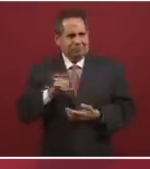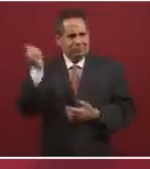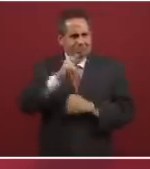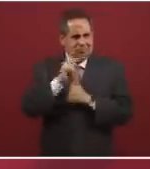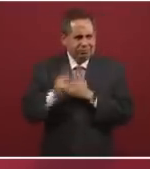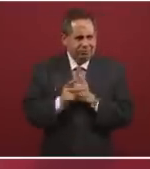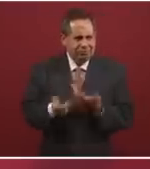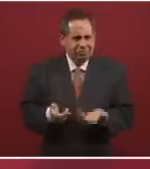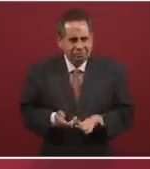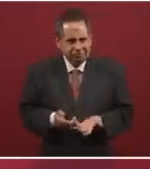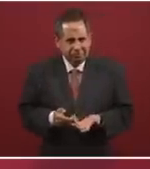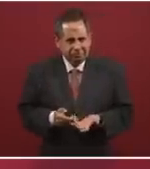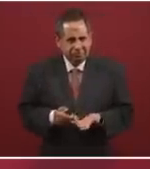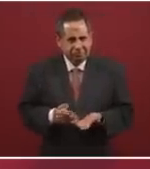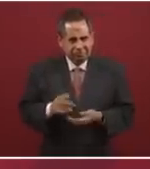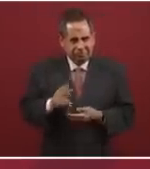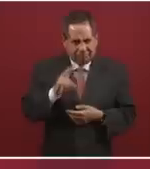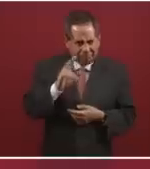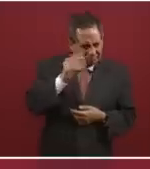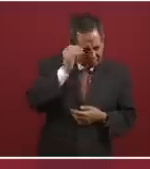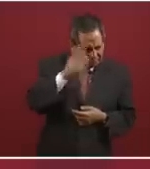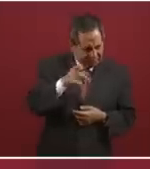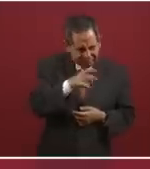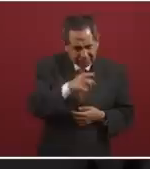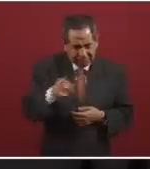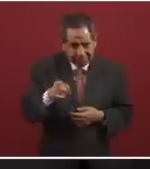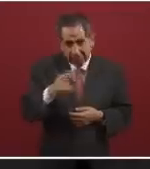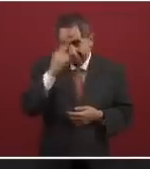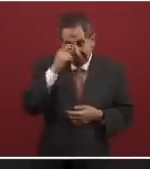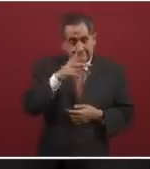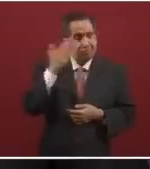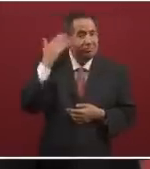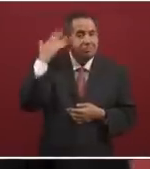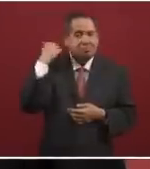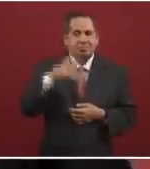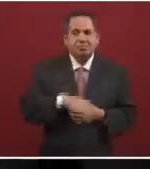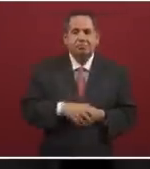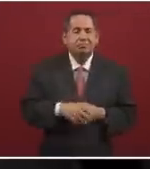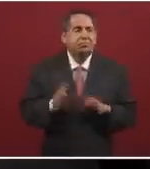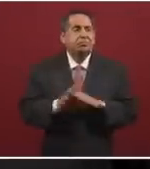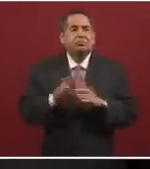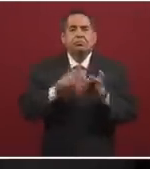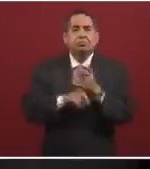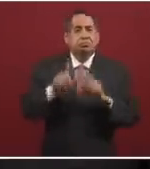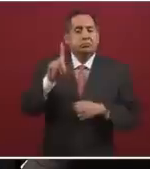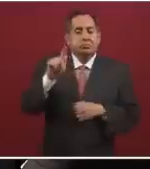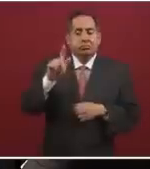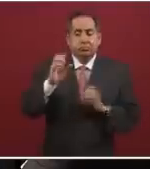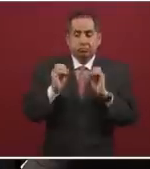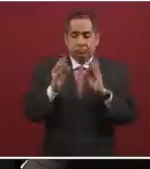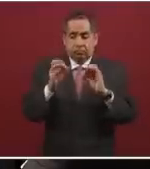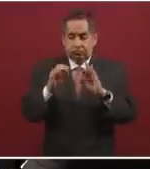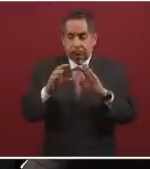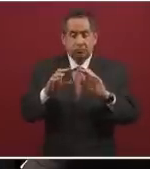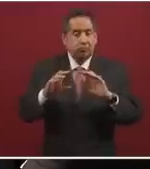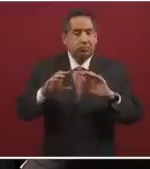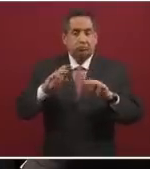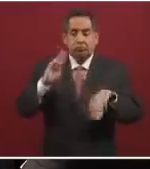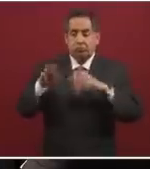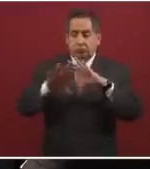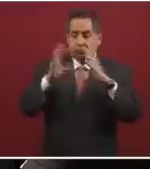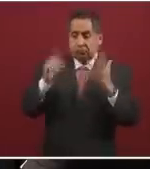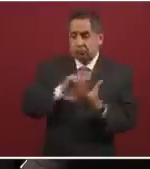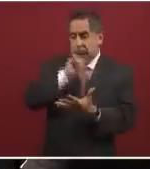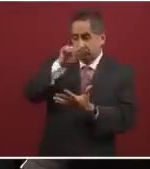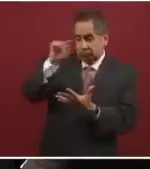Ya se olvidó, pero habían como 70 oficinas del